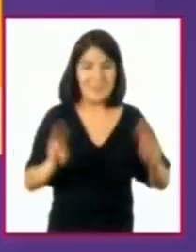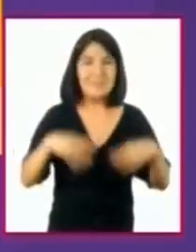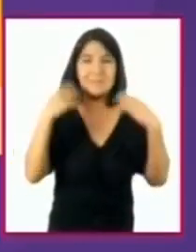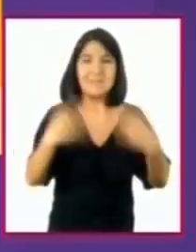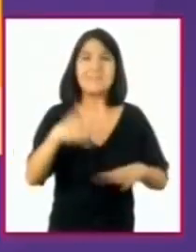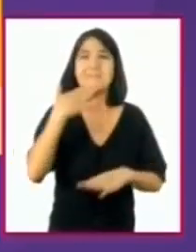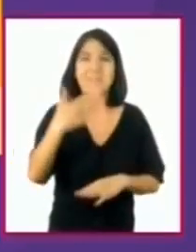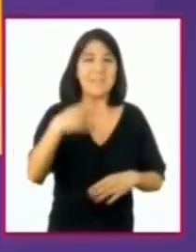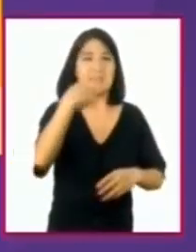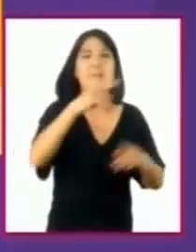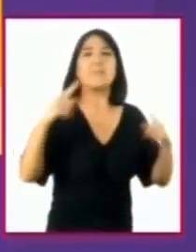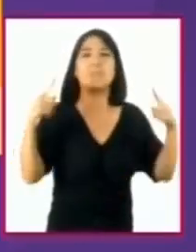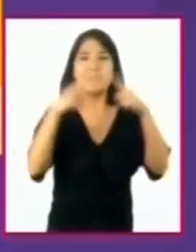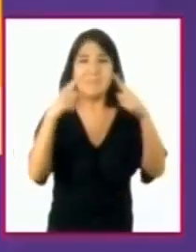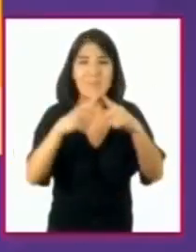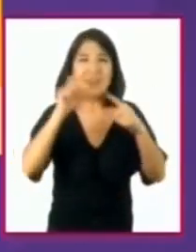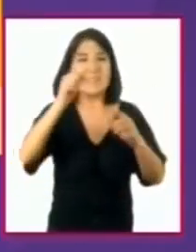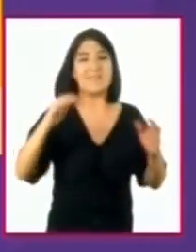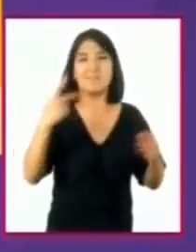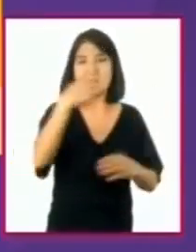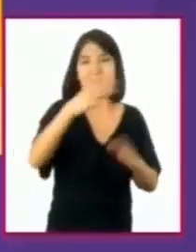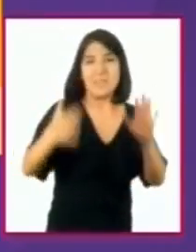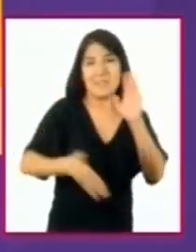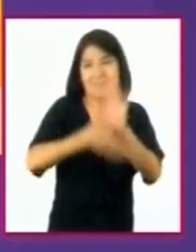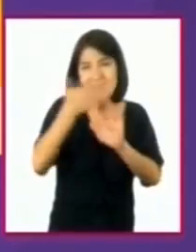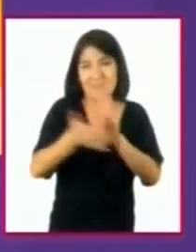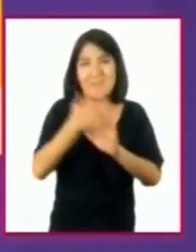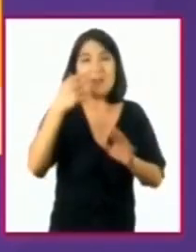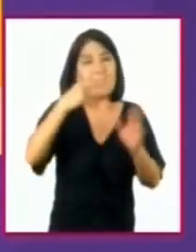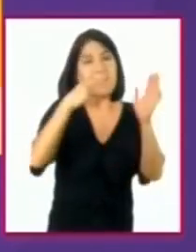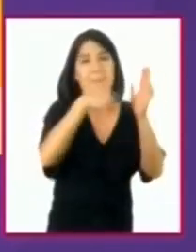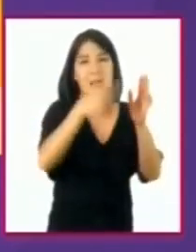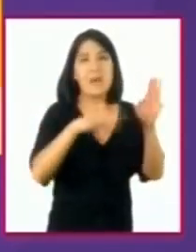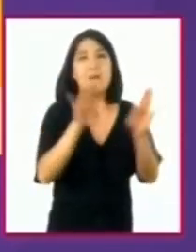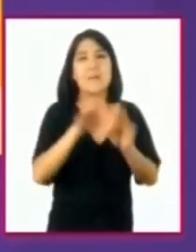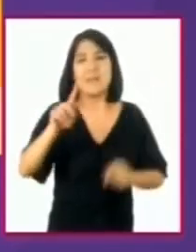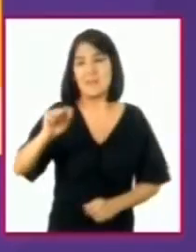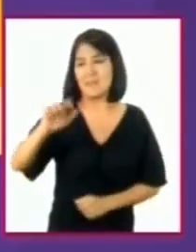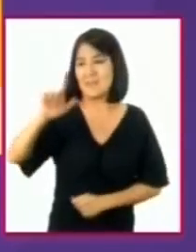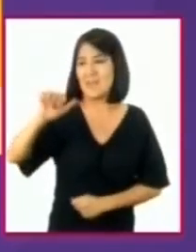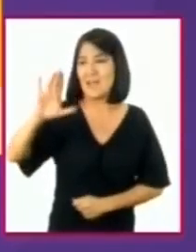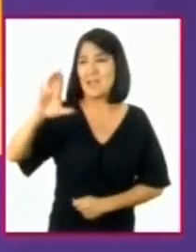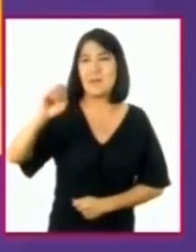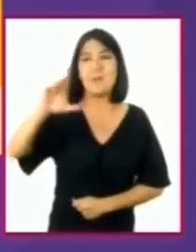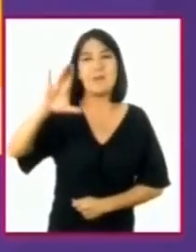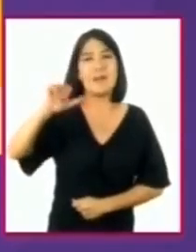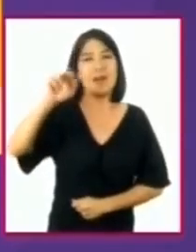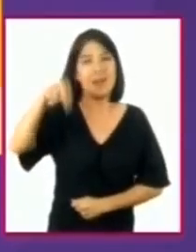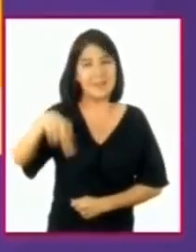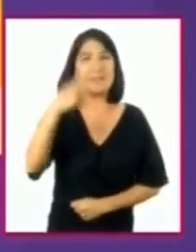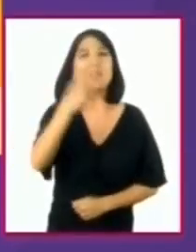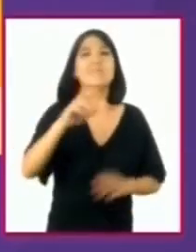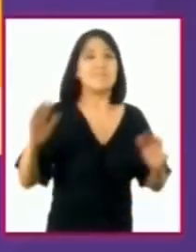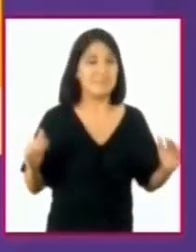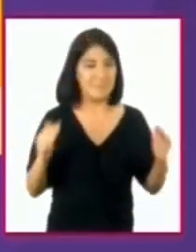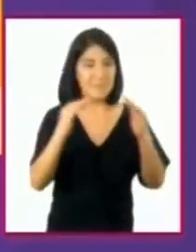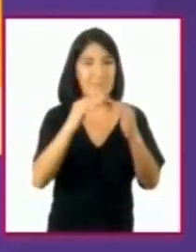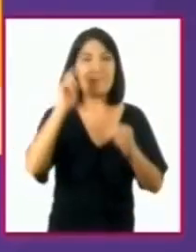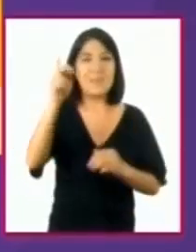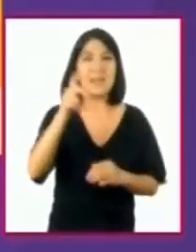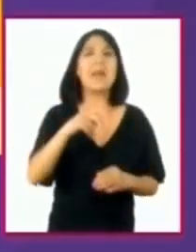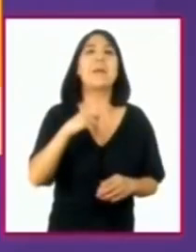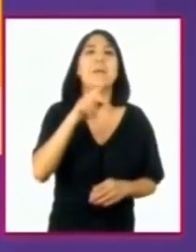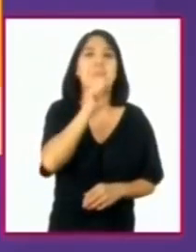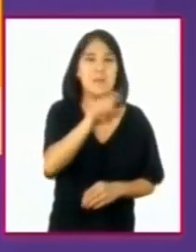edificios. Ejemplos famosos de este tipo de arte son el mural de Tlalocan, en Teotihuacán, los olmecas